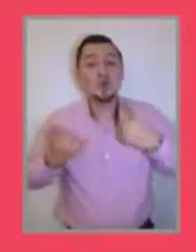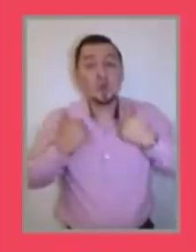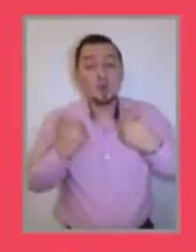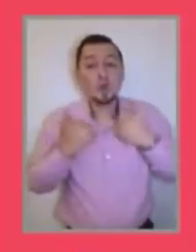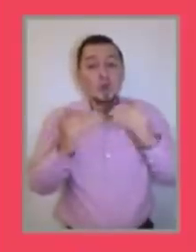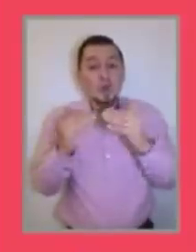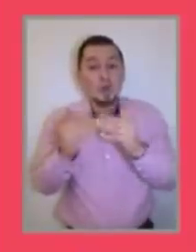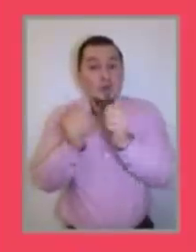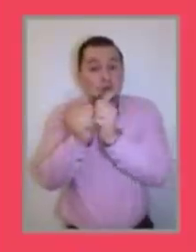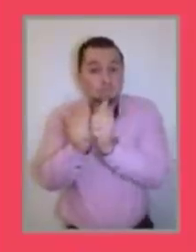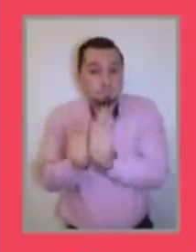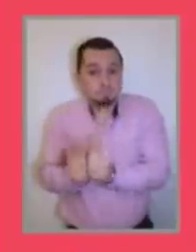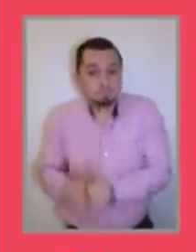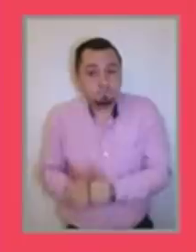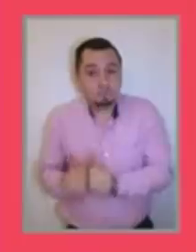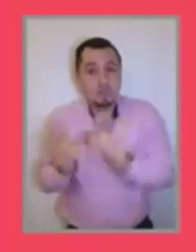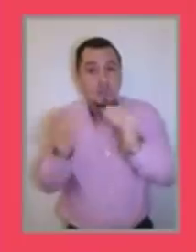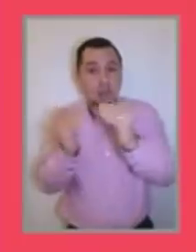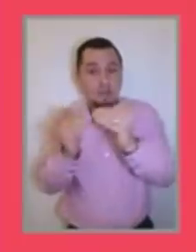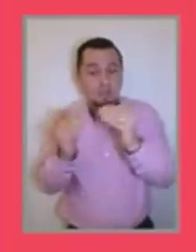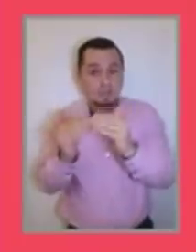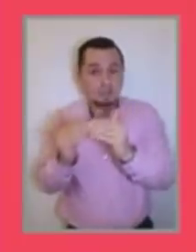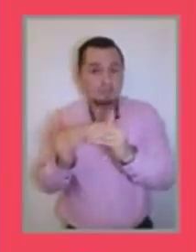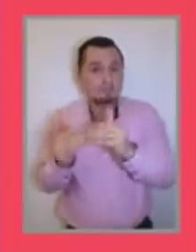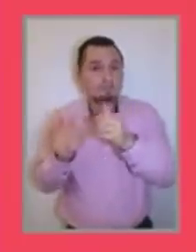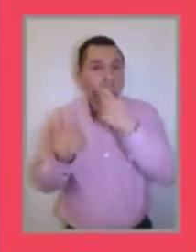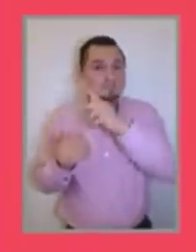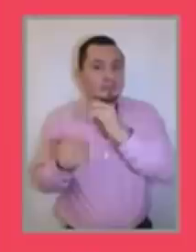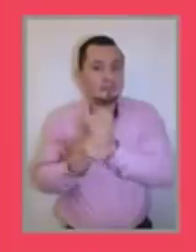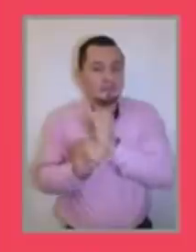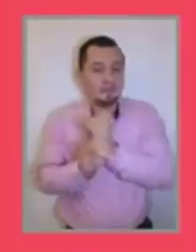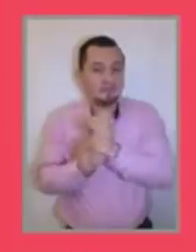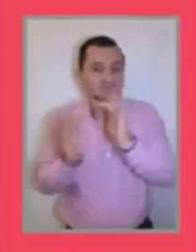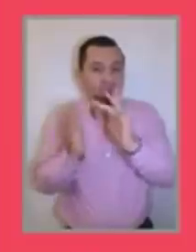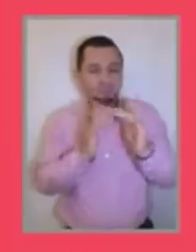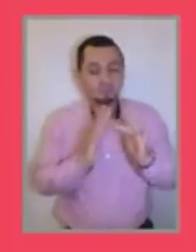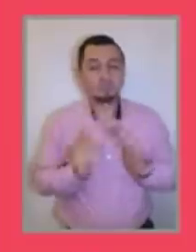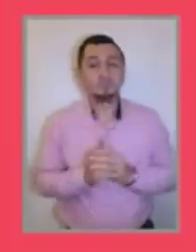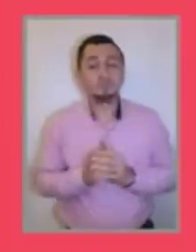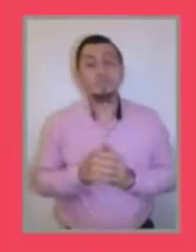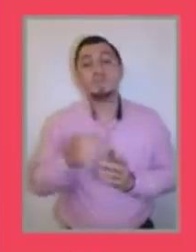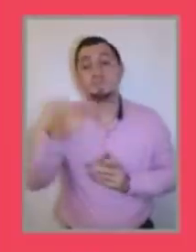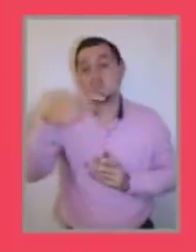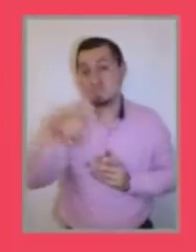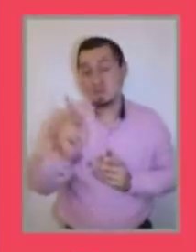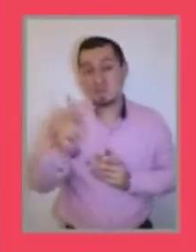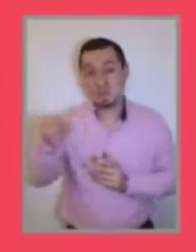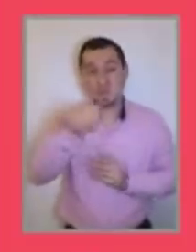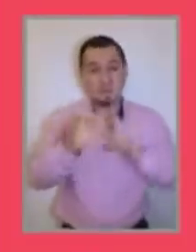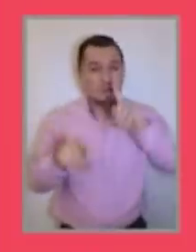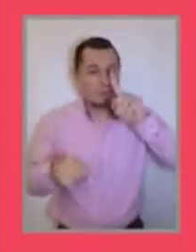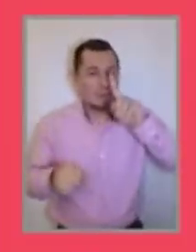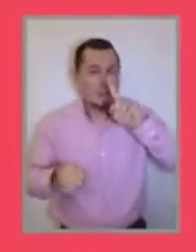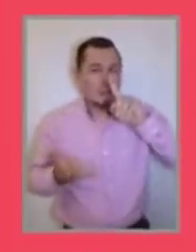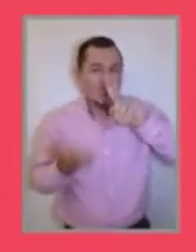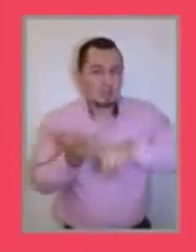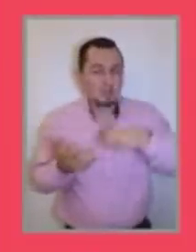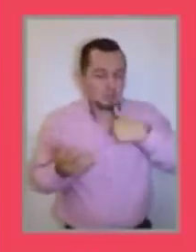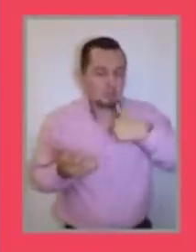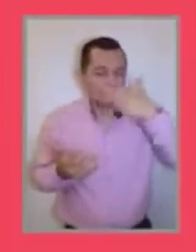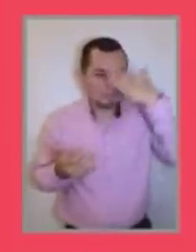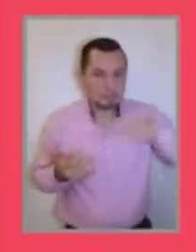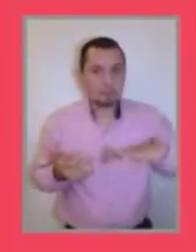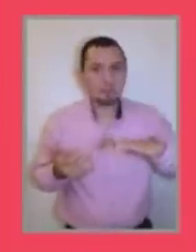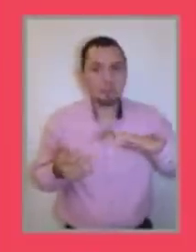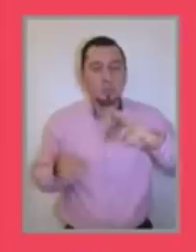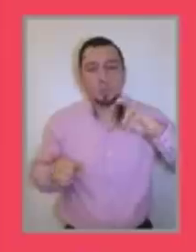tomando clases a distancia. Y sin duda esto representa un duro